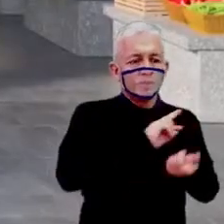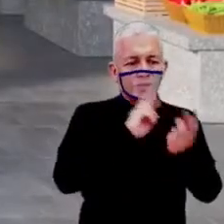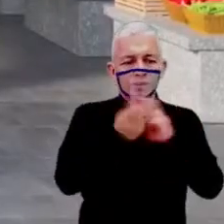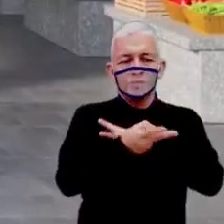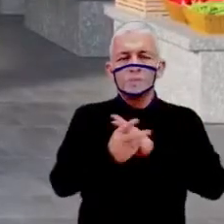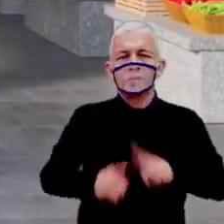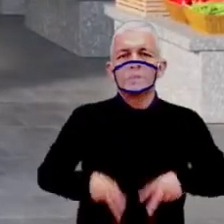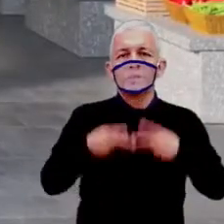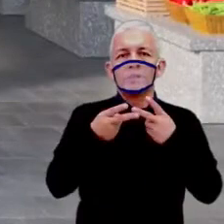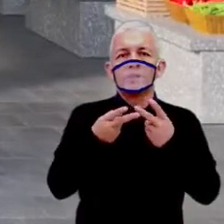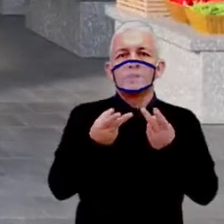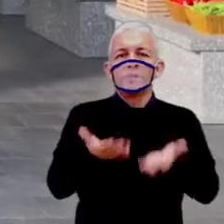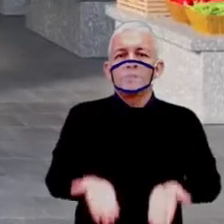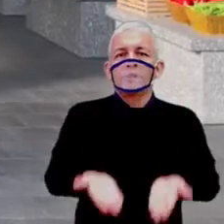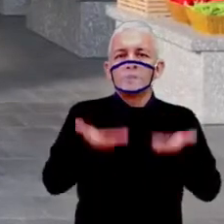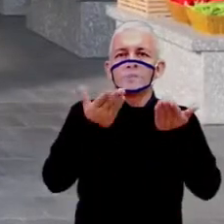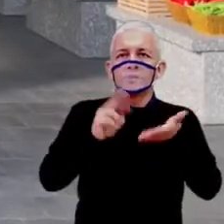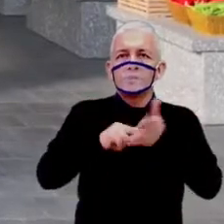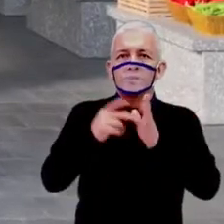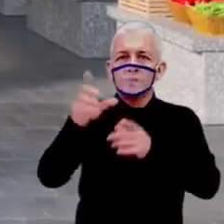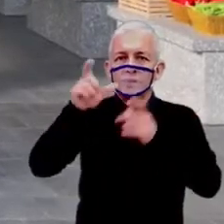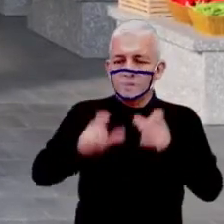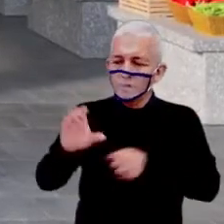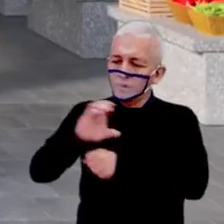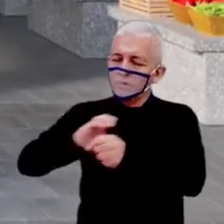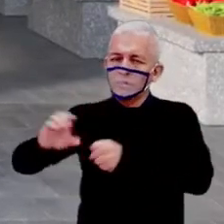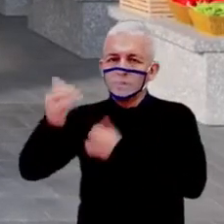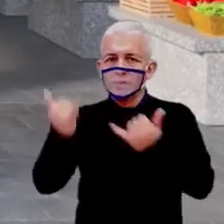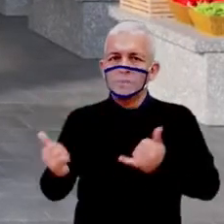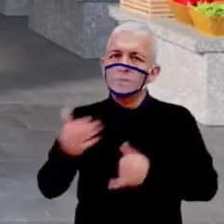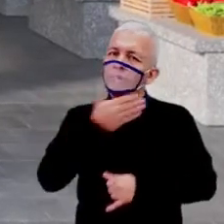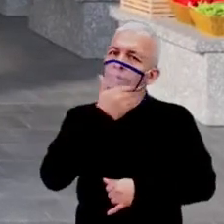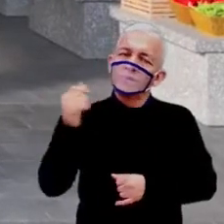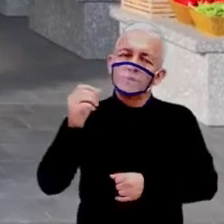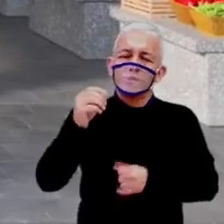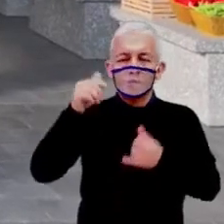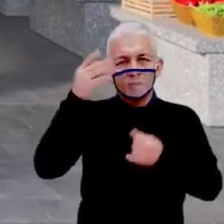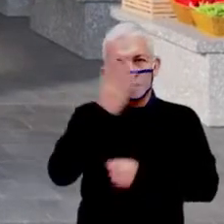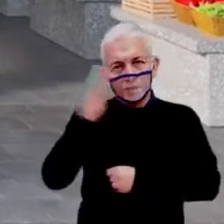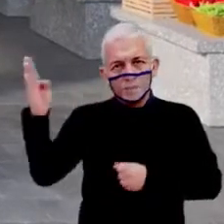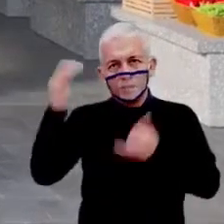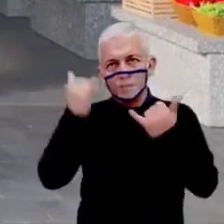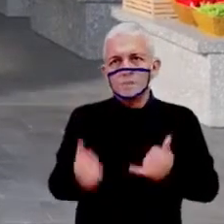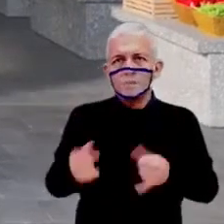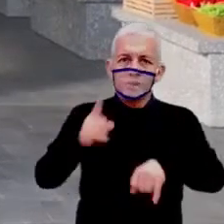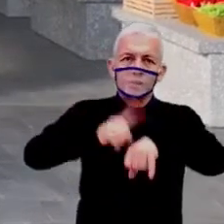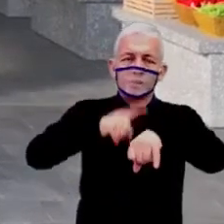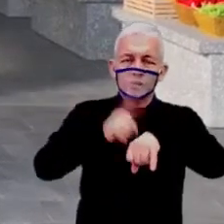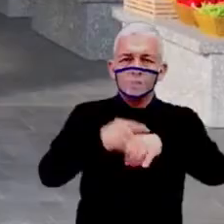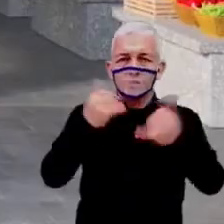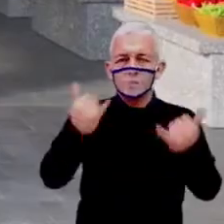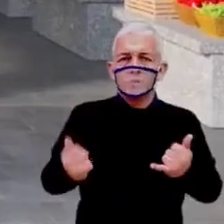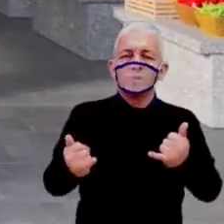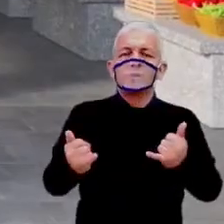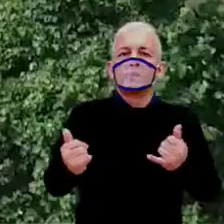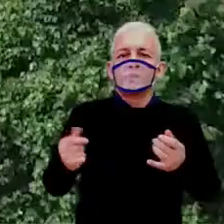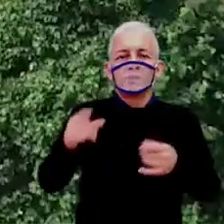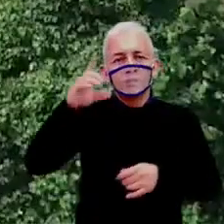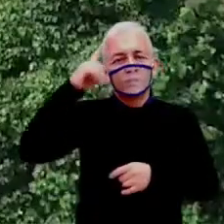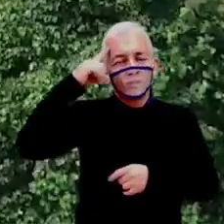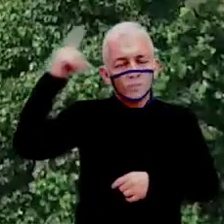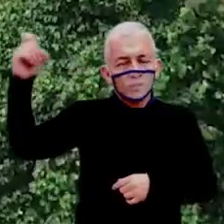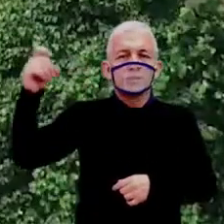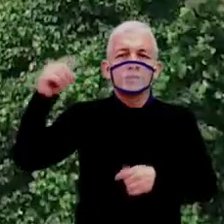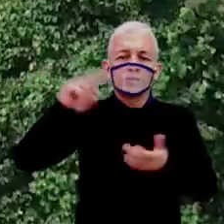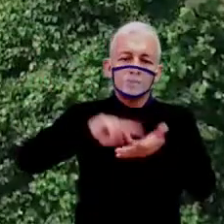liderazgo. Realizaremos este sueño que empieza a ser una realidad en estos momentos. Y es el sueño